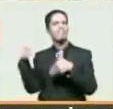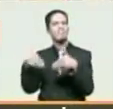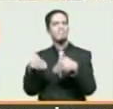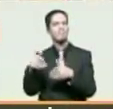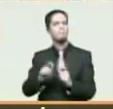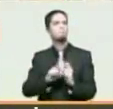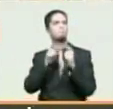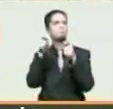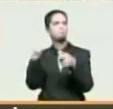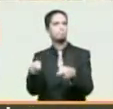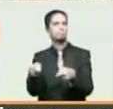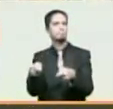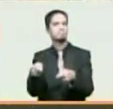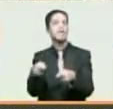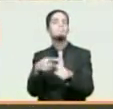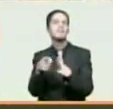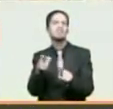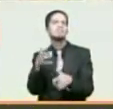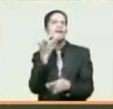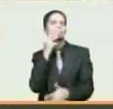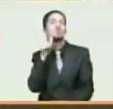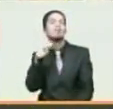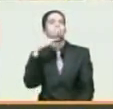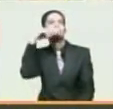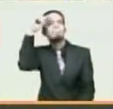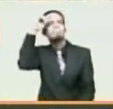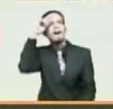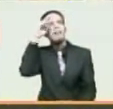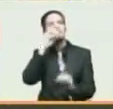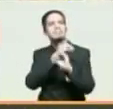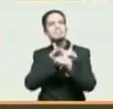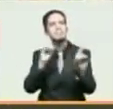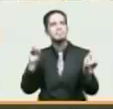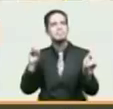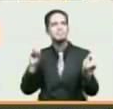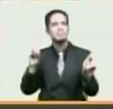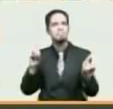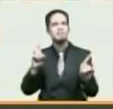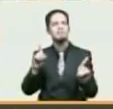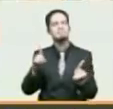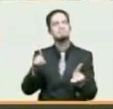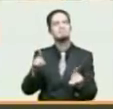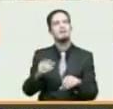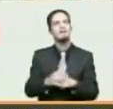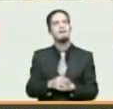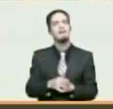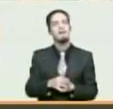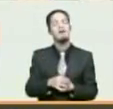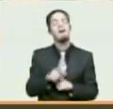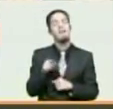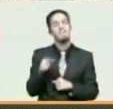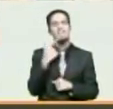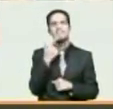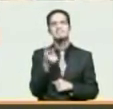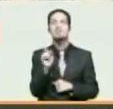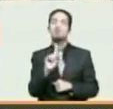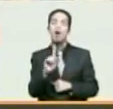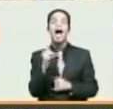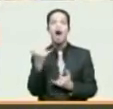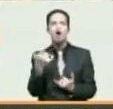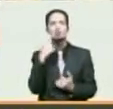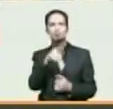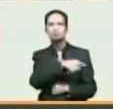en democracia, el padre de la democracia, el padre de las sinvergüenzuras de la Cuarta República, dijo, no, ustedes de ahora en adelante